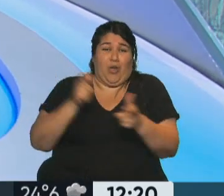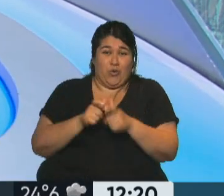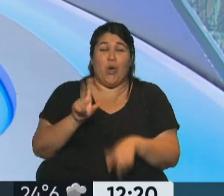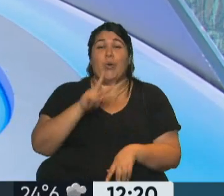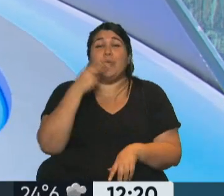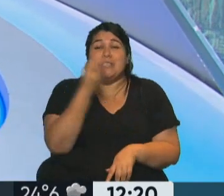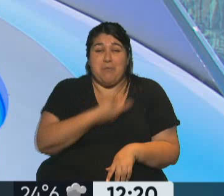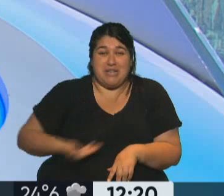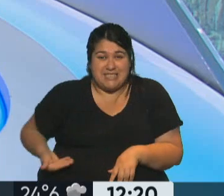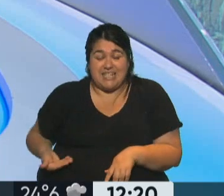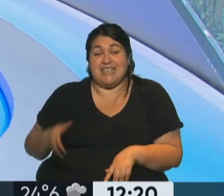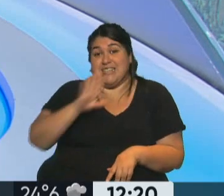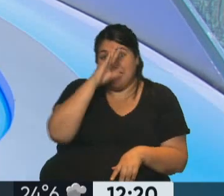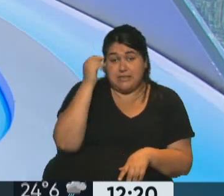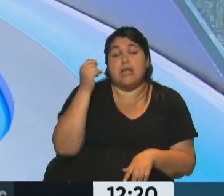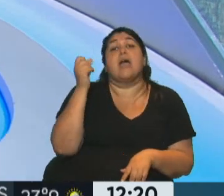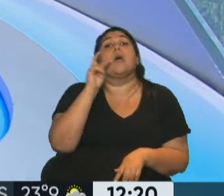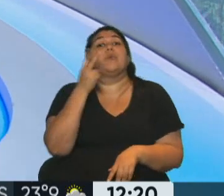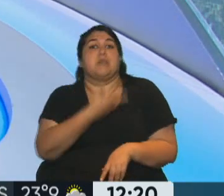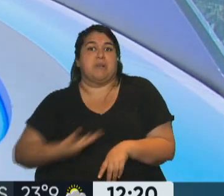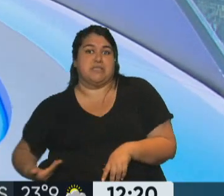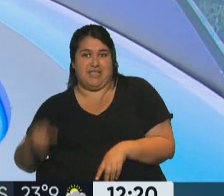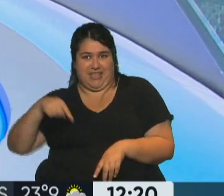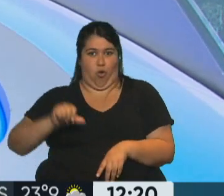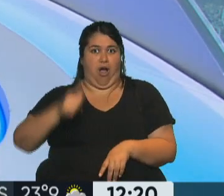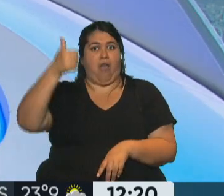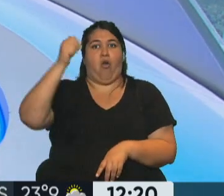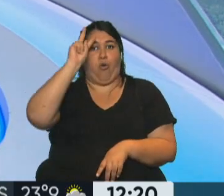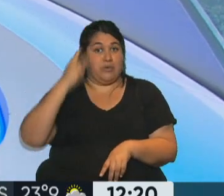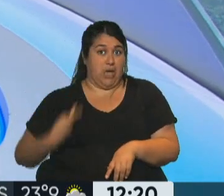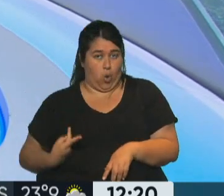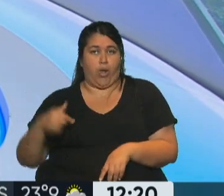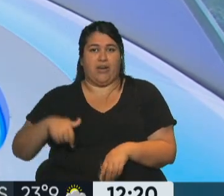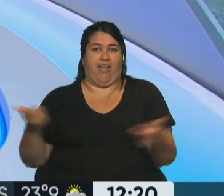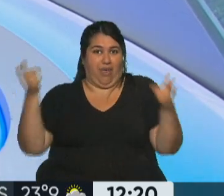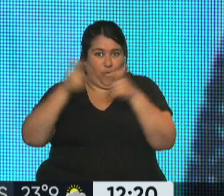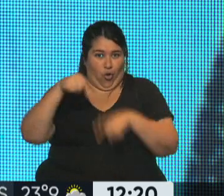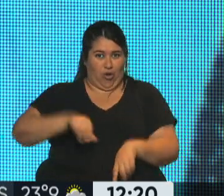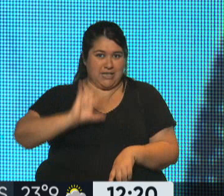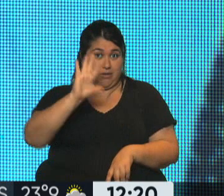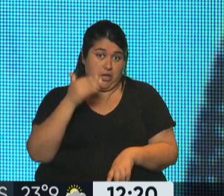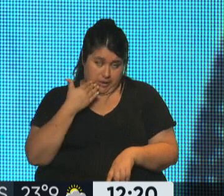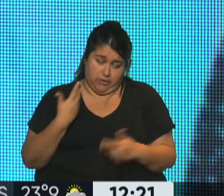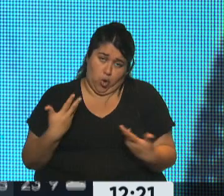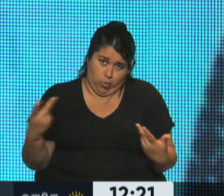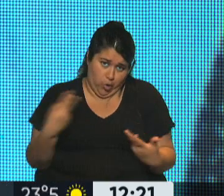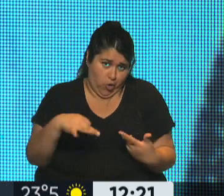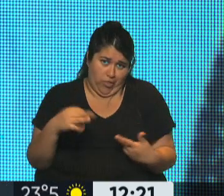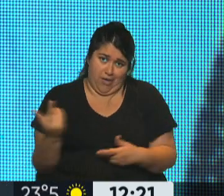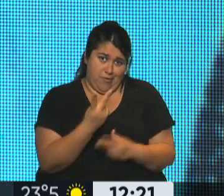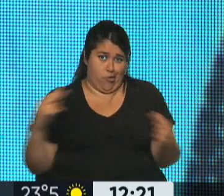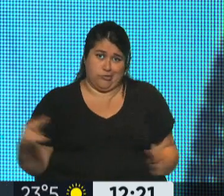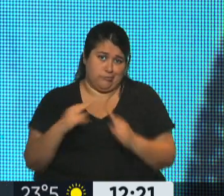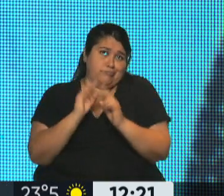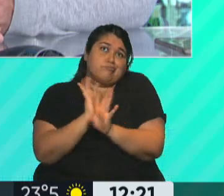vicepresidenta Cristina Fernández de Kirchner y la vicepresidenta electa Victoria Villarroel. Bueno, era lógica esta reunión, obviamente, es parte de la transición,